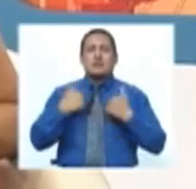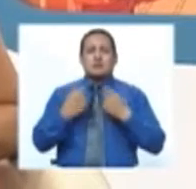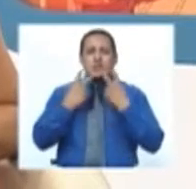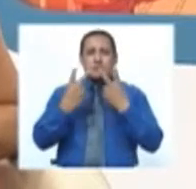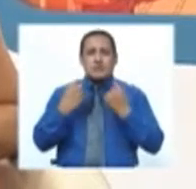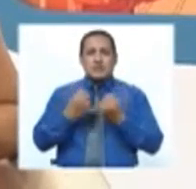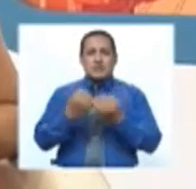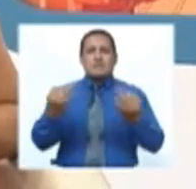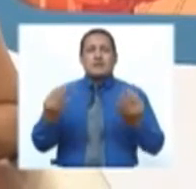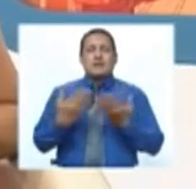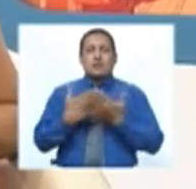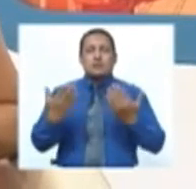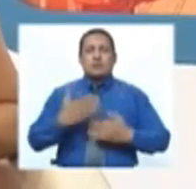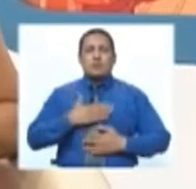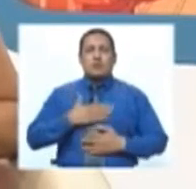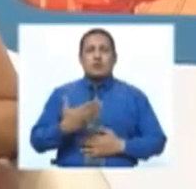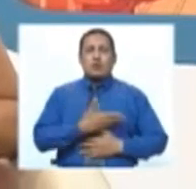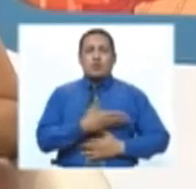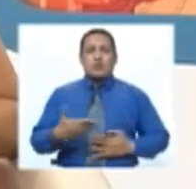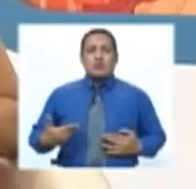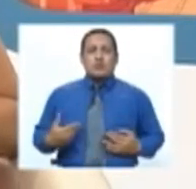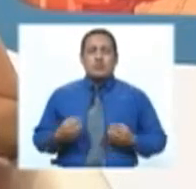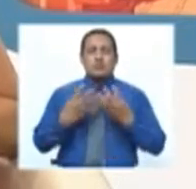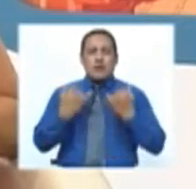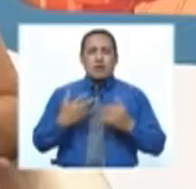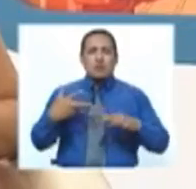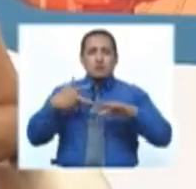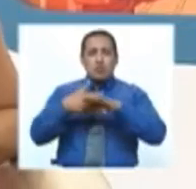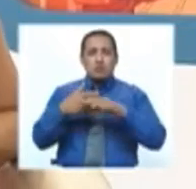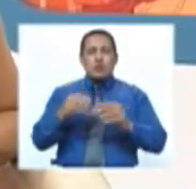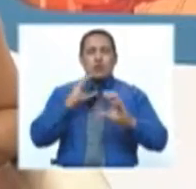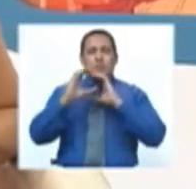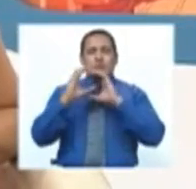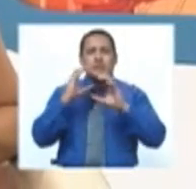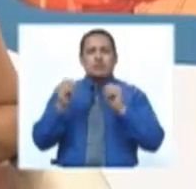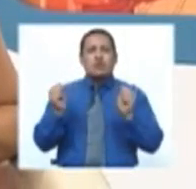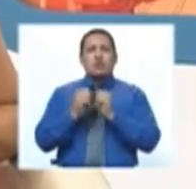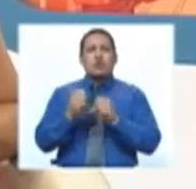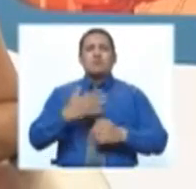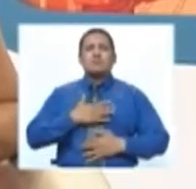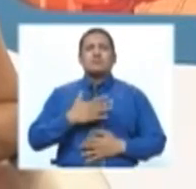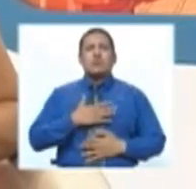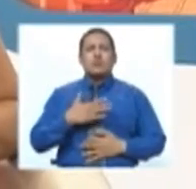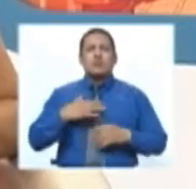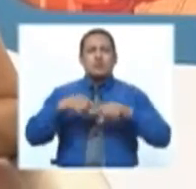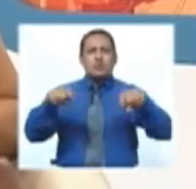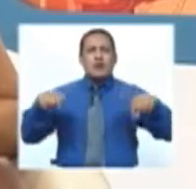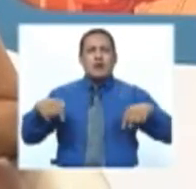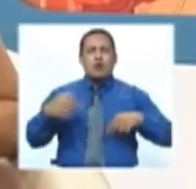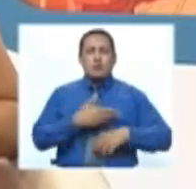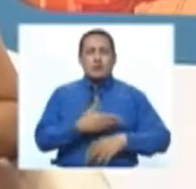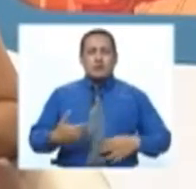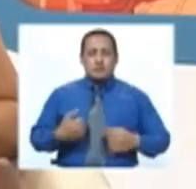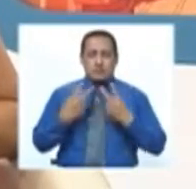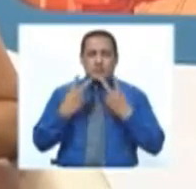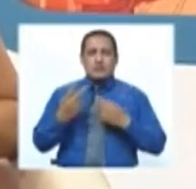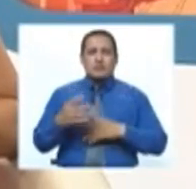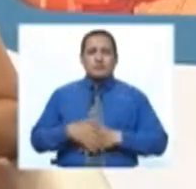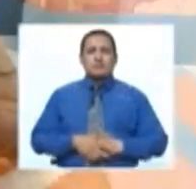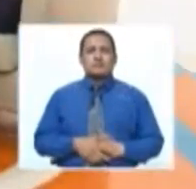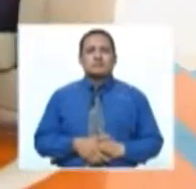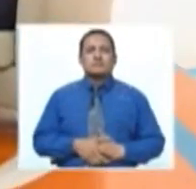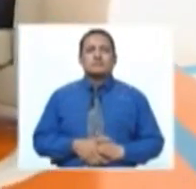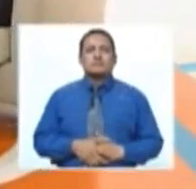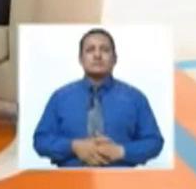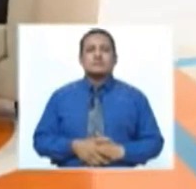sobre estos bienes del Estado. Nos vamos a ir a la pausa en Tus Derechos esta mañana conversando acerca de los bienes estatales. Regresamos.